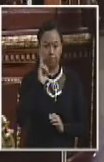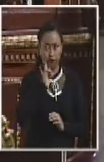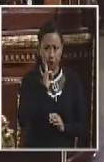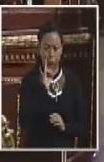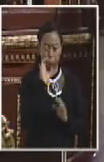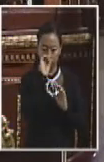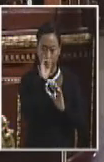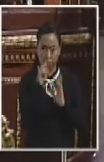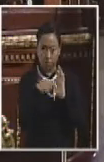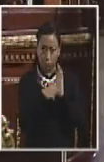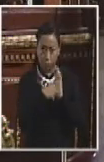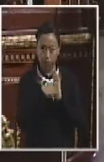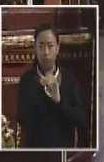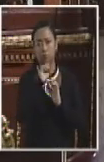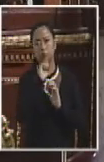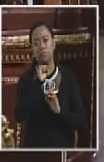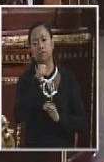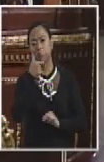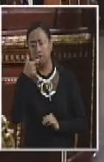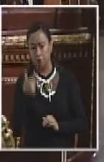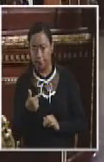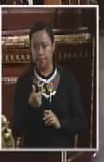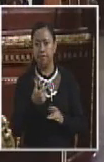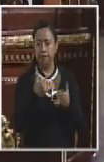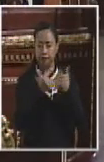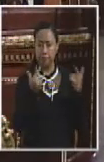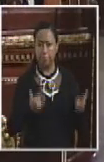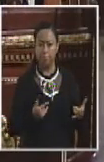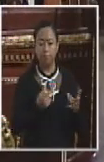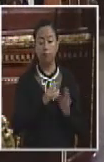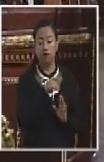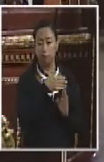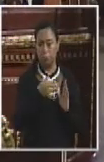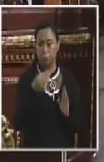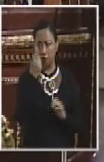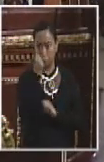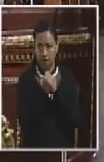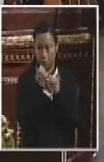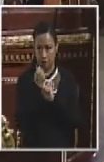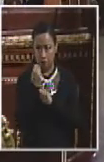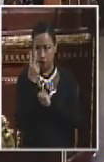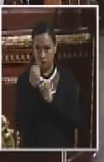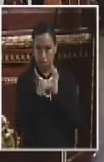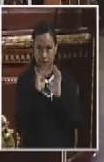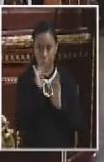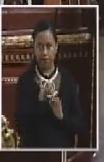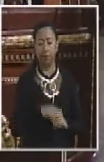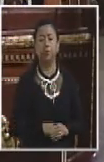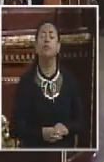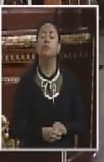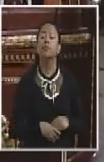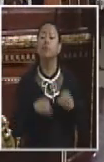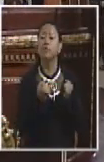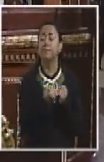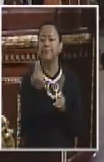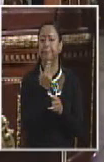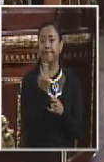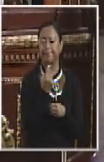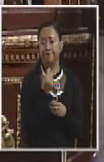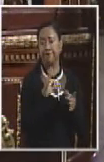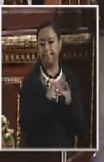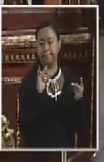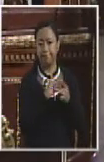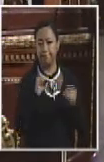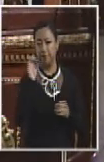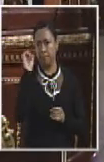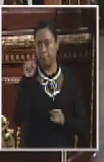casos en lo que va del 2019. Del mismo modo, cabe agregar que la Organización de las